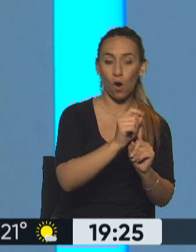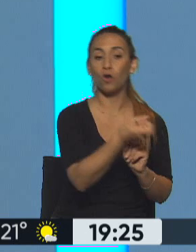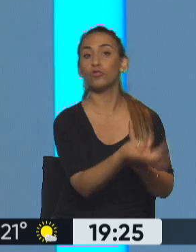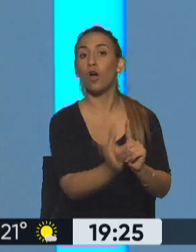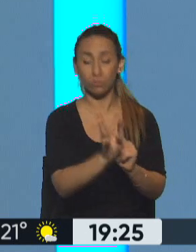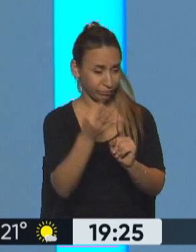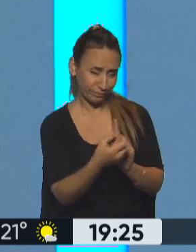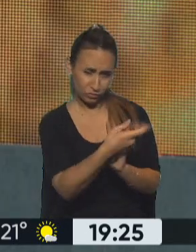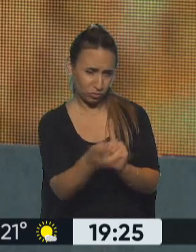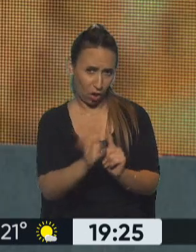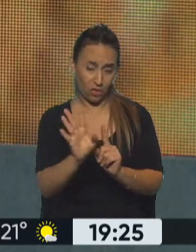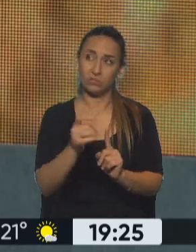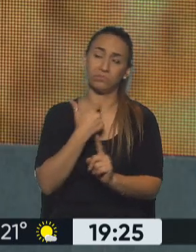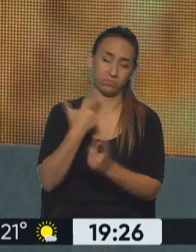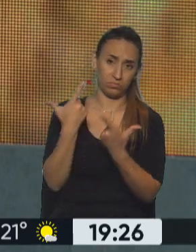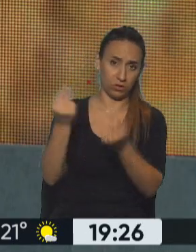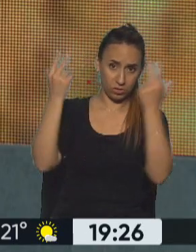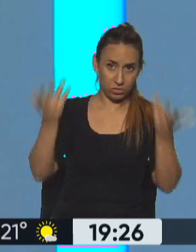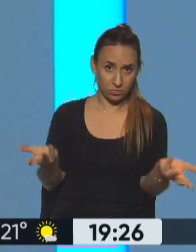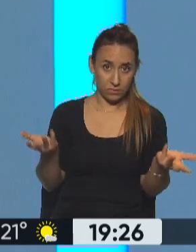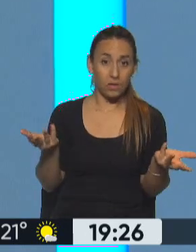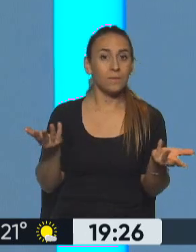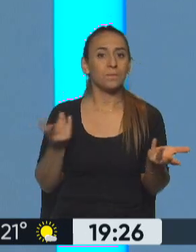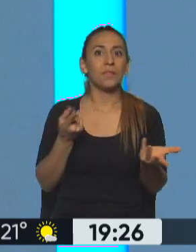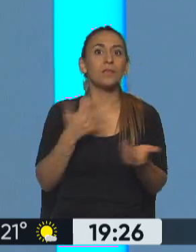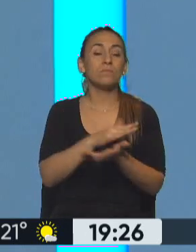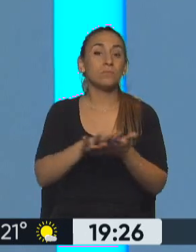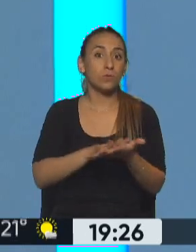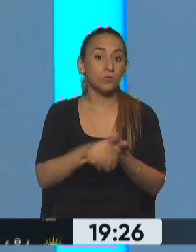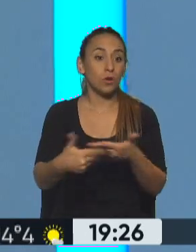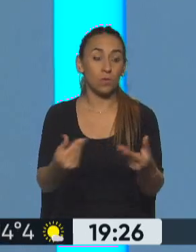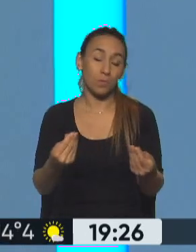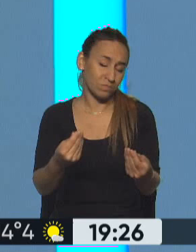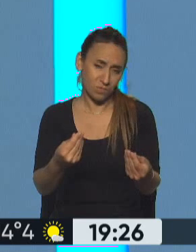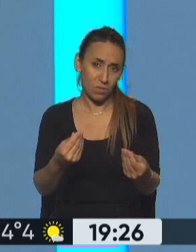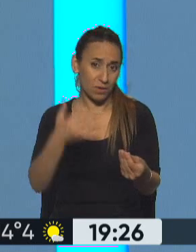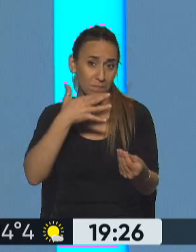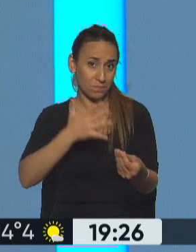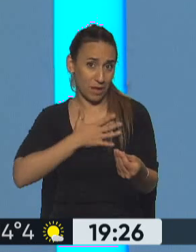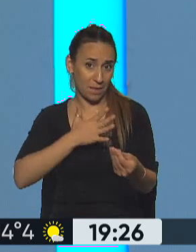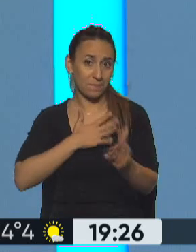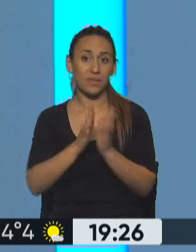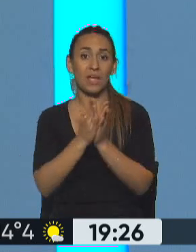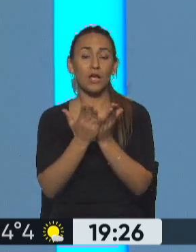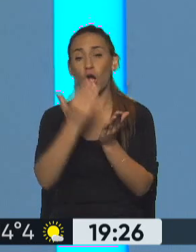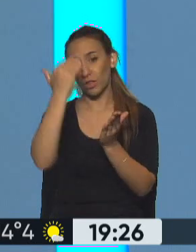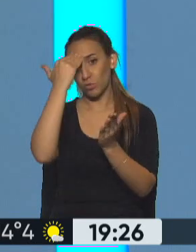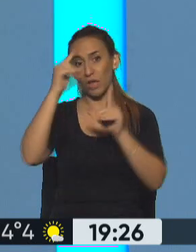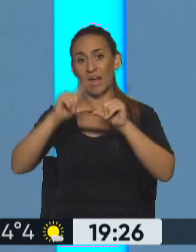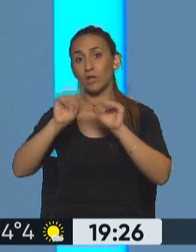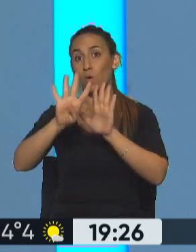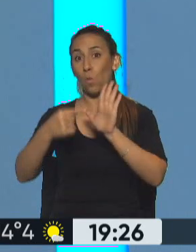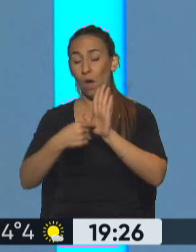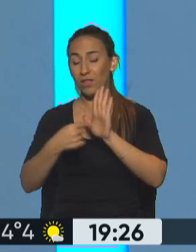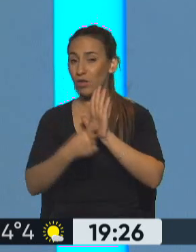qué va a pasar es un callejón sin salida no yo creo que no porque yo creo que la Constitución habilita al poder ejecutivo el artículo 4 de la Constitución nacional